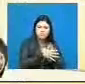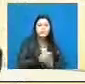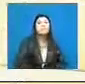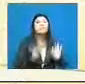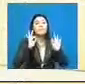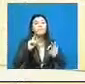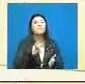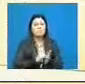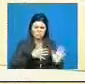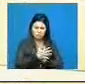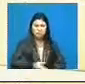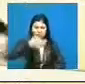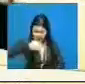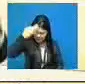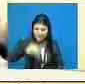ese momento.